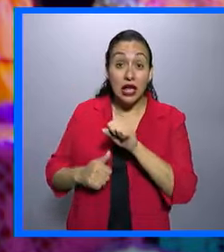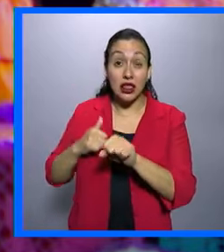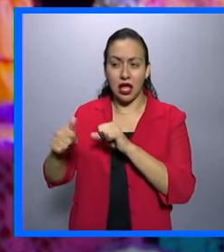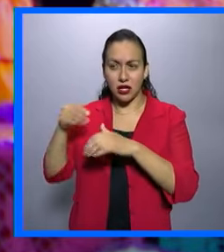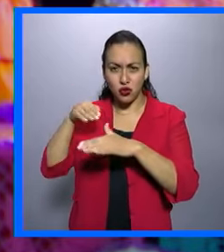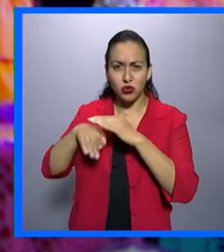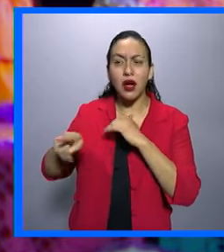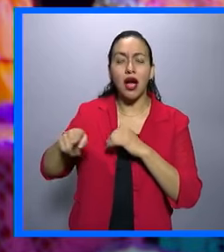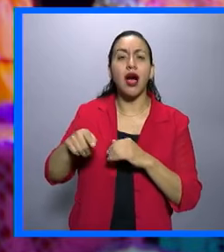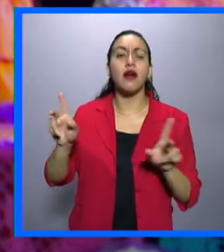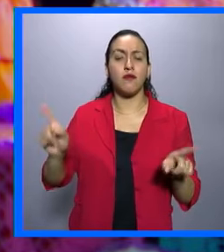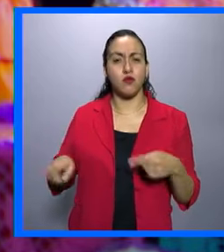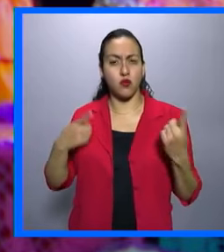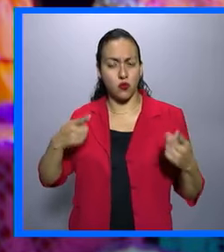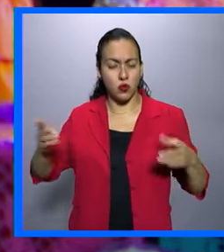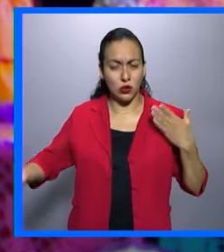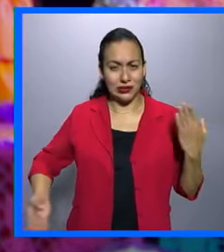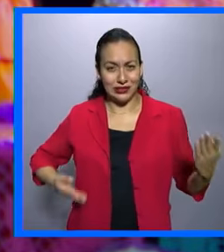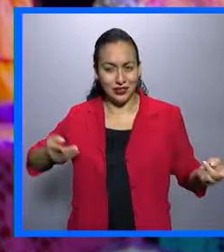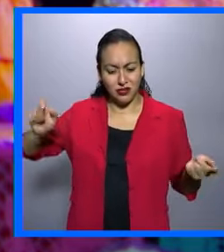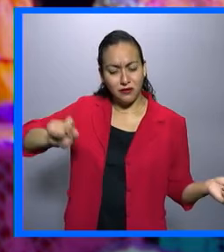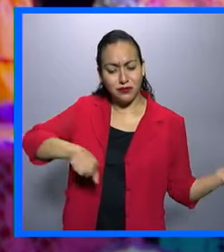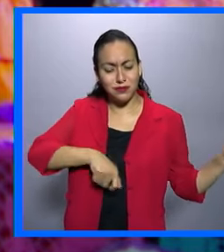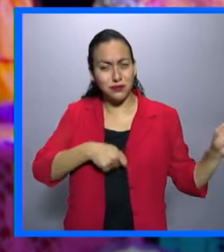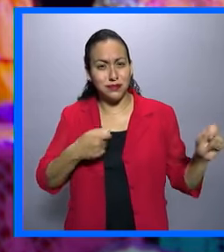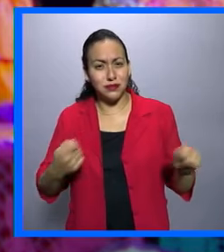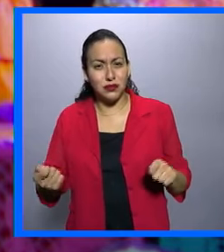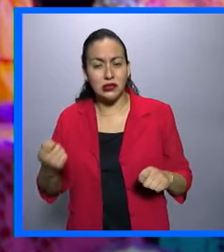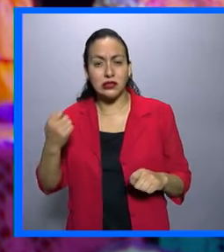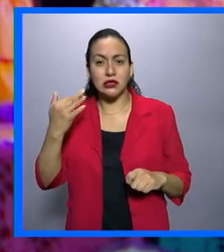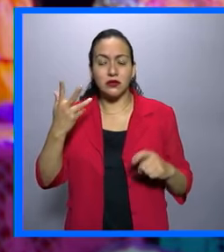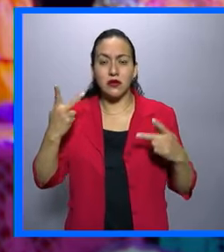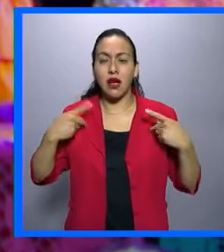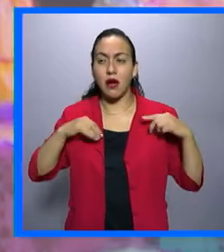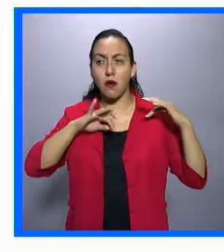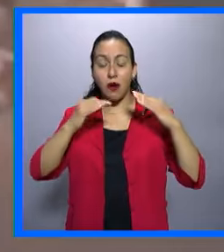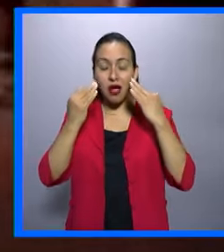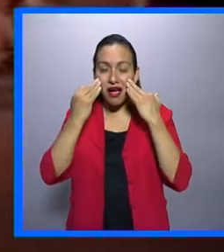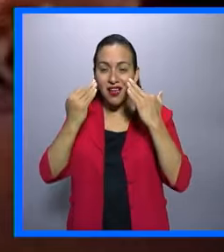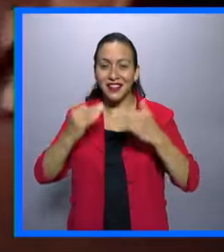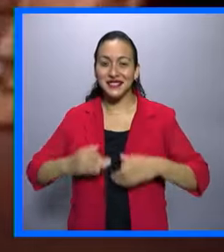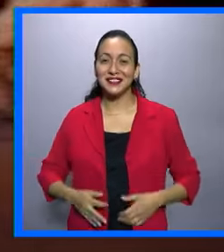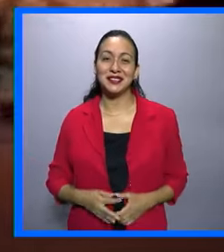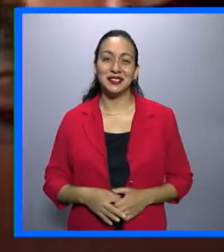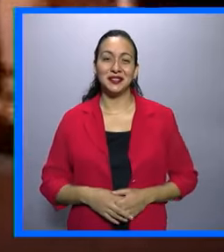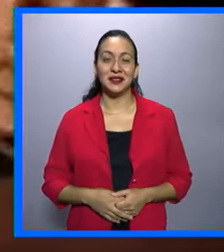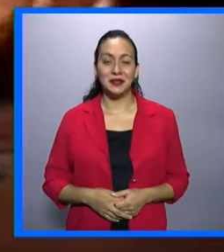estado ahí el ballet folclórico, ha sido visitado por casi 50 millones de seres humanos.